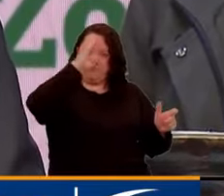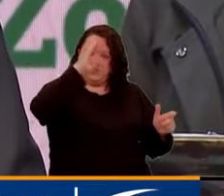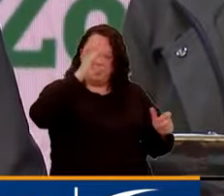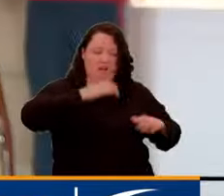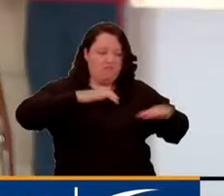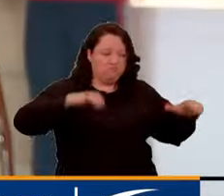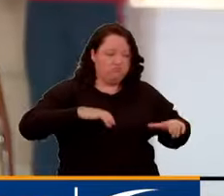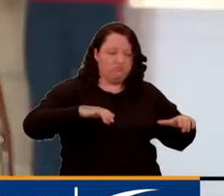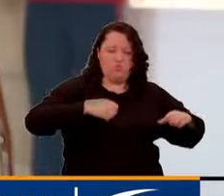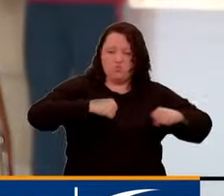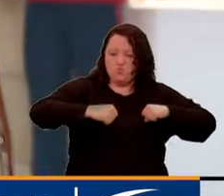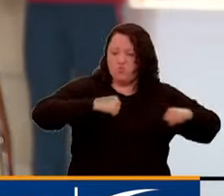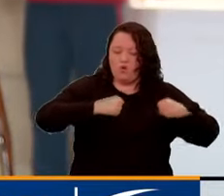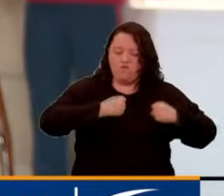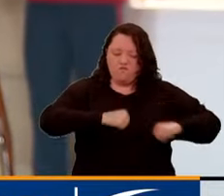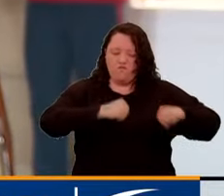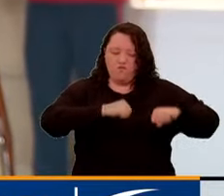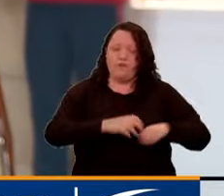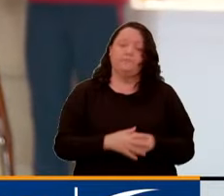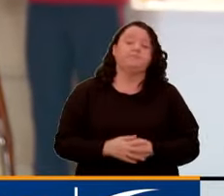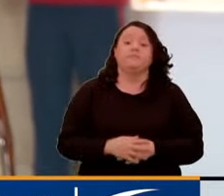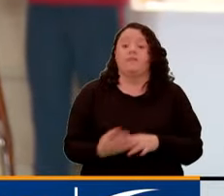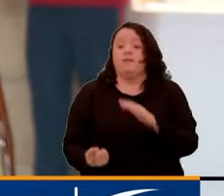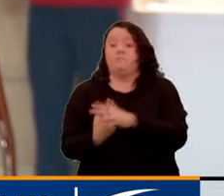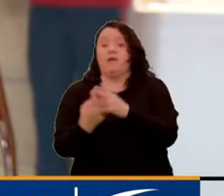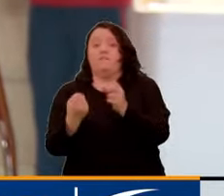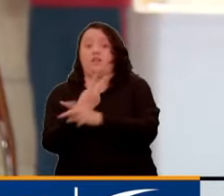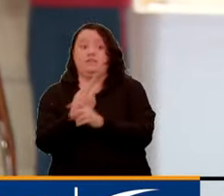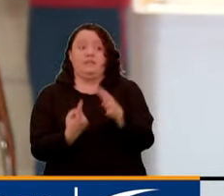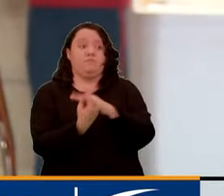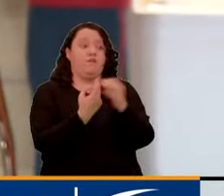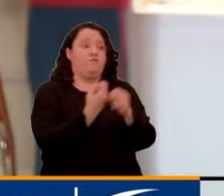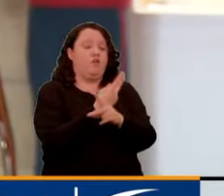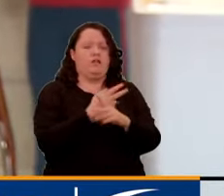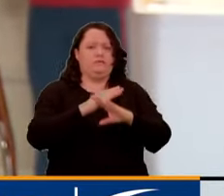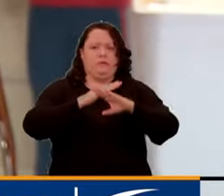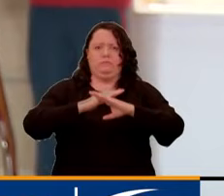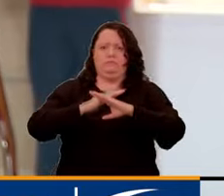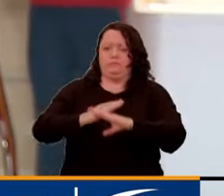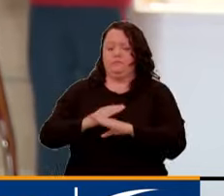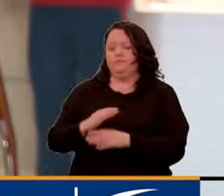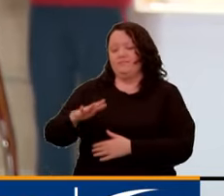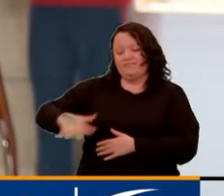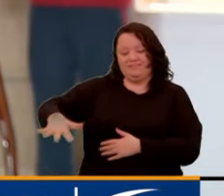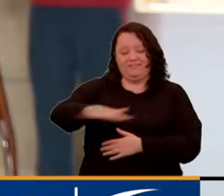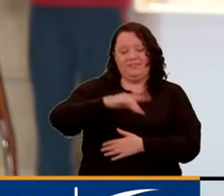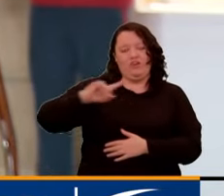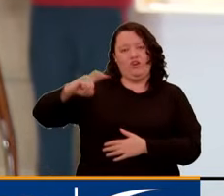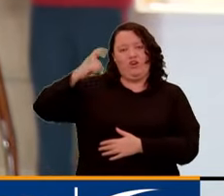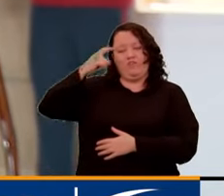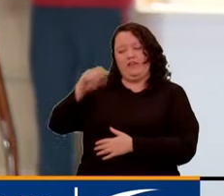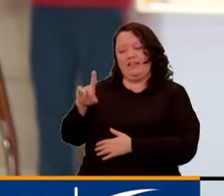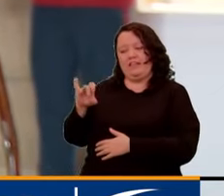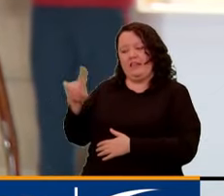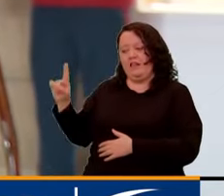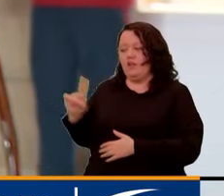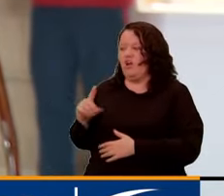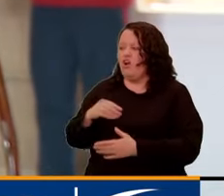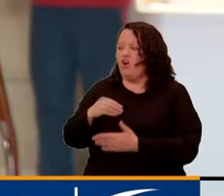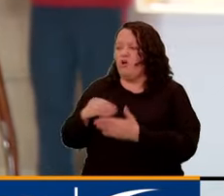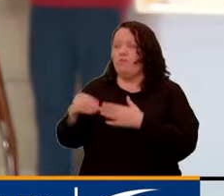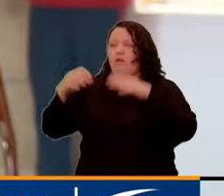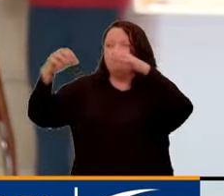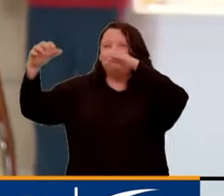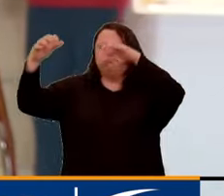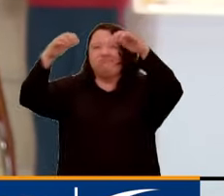policía para frenar los brotes de violencia en la Ciudad de Cali La gobernadora Dilan Francisca toro confirmó que ya compró dos equipos antidrones